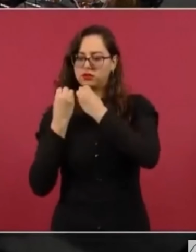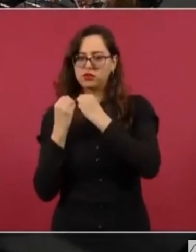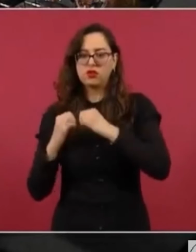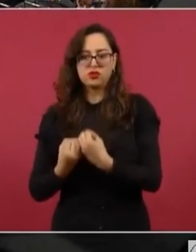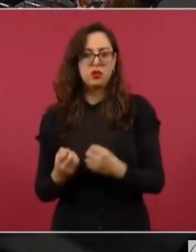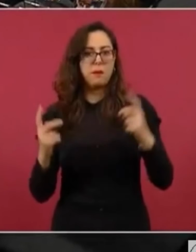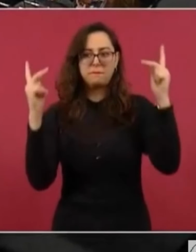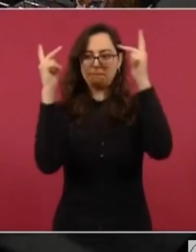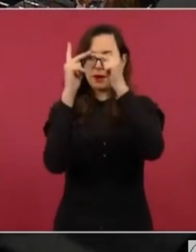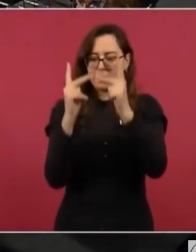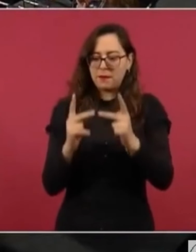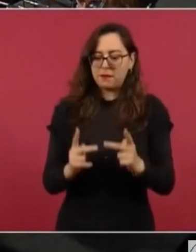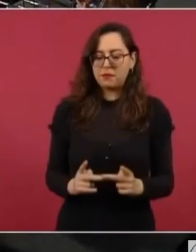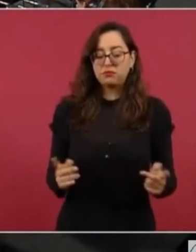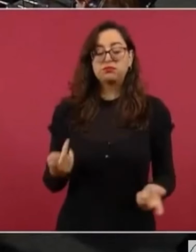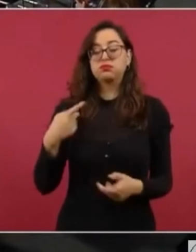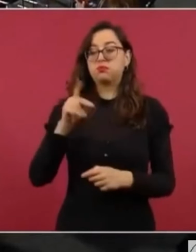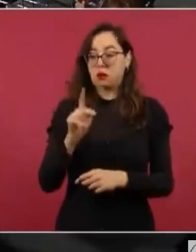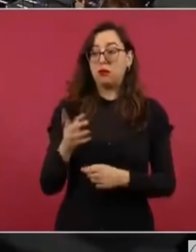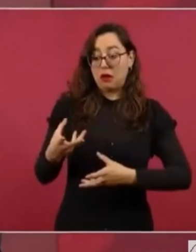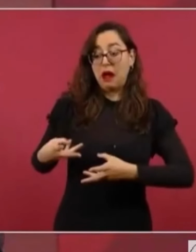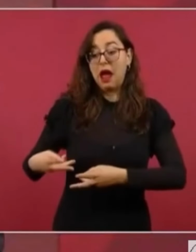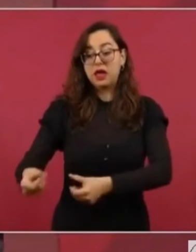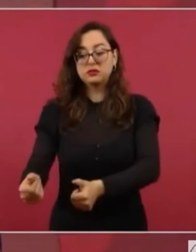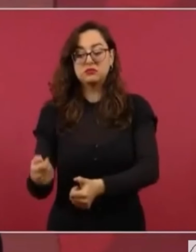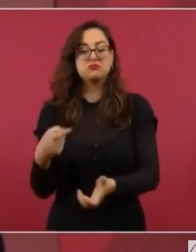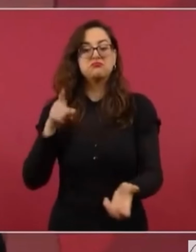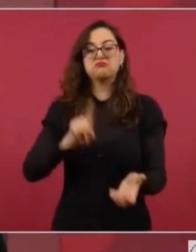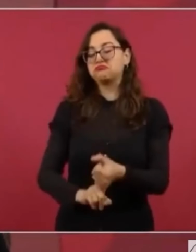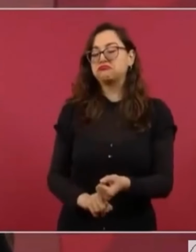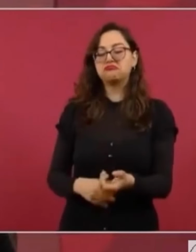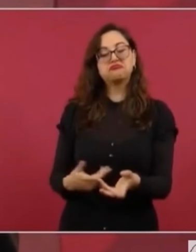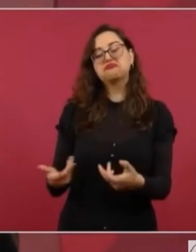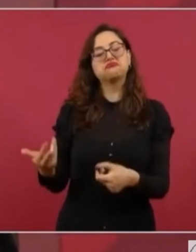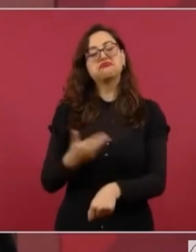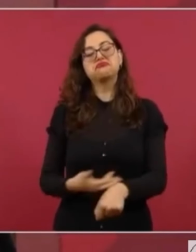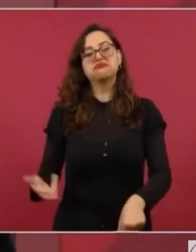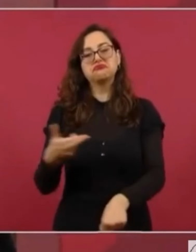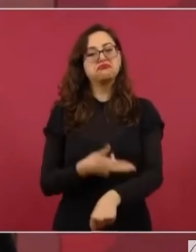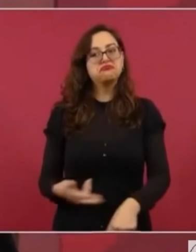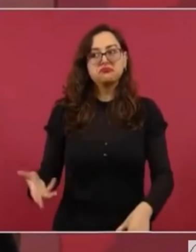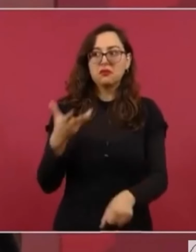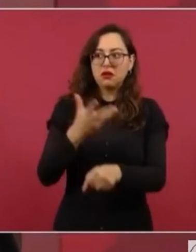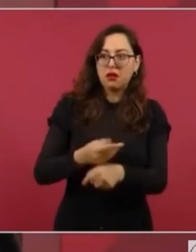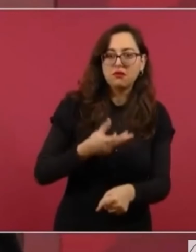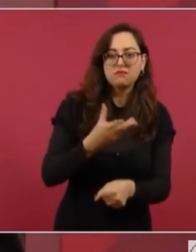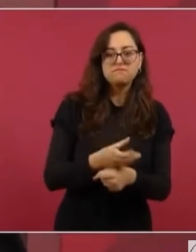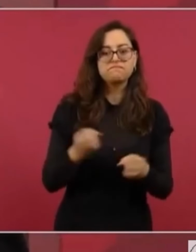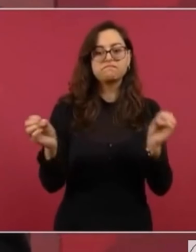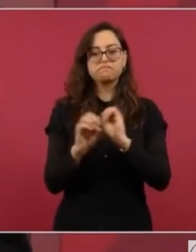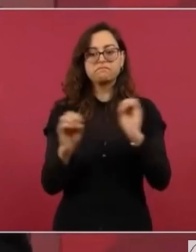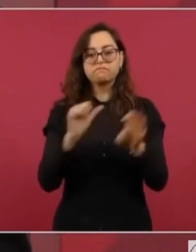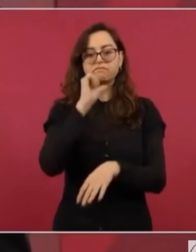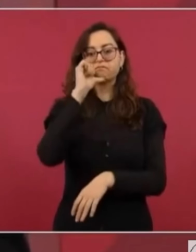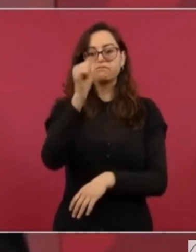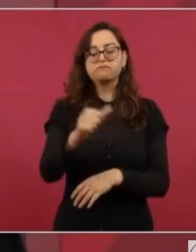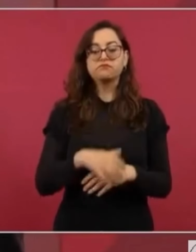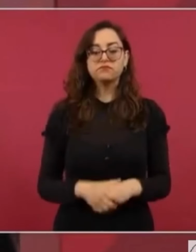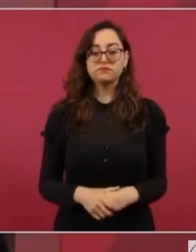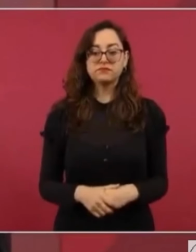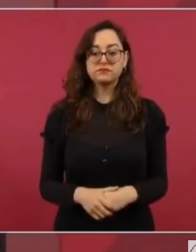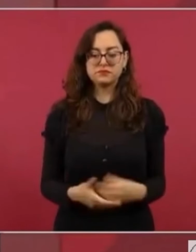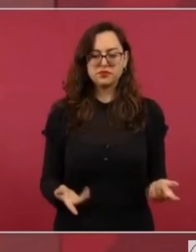son aparatos burocráticos que se fueron creando con las llamadas nuevas